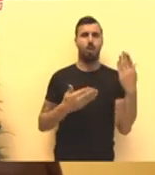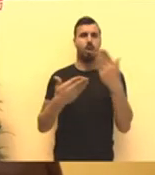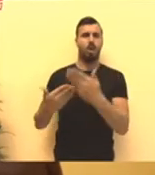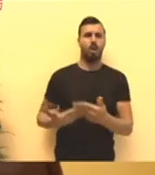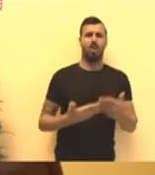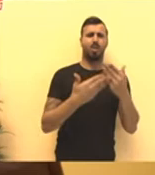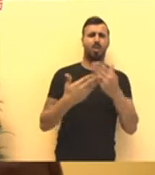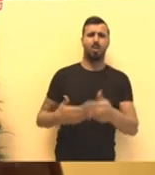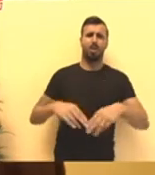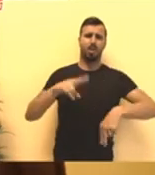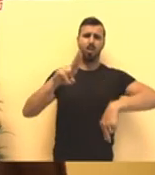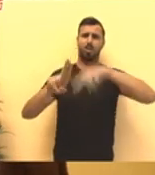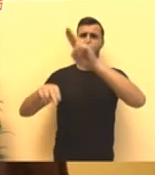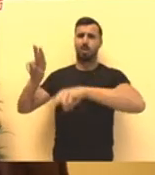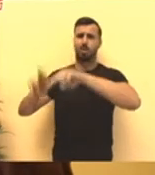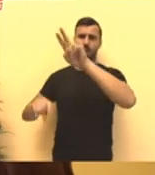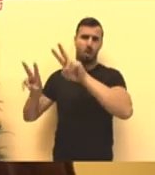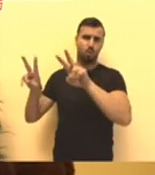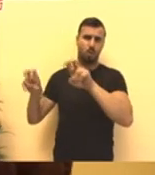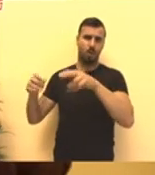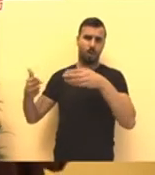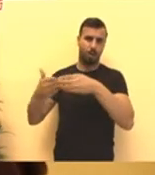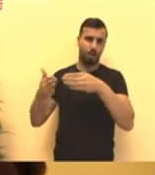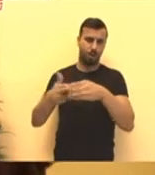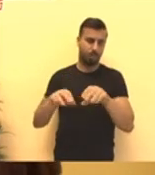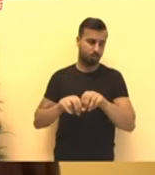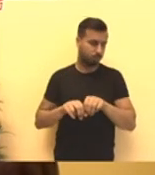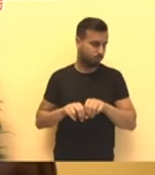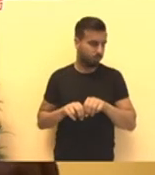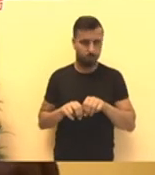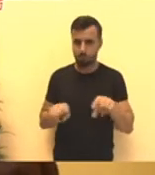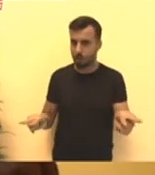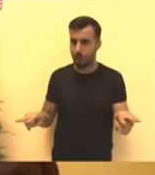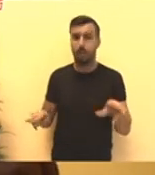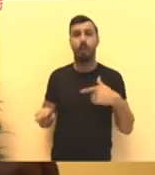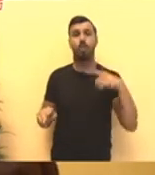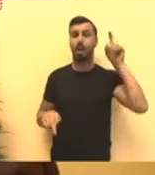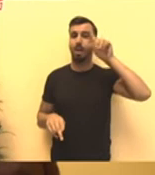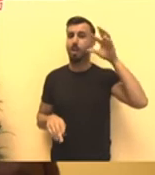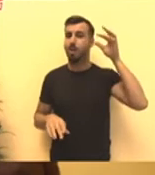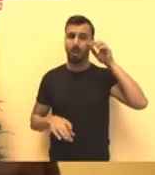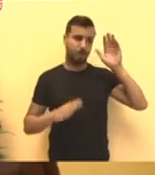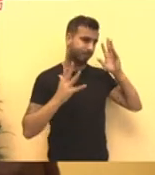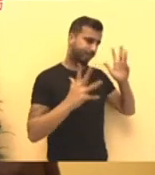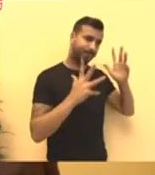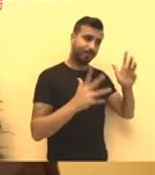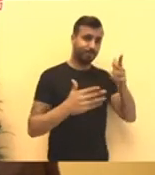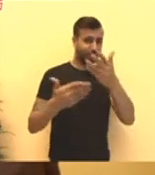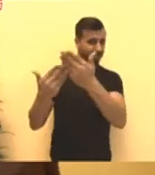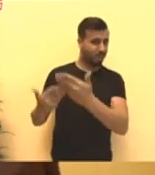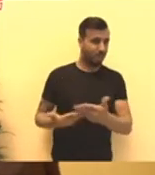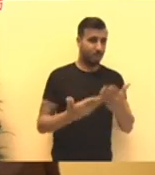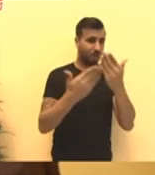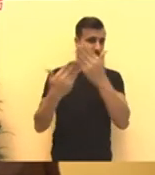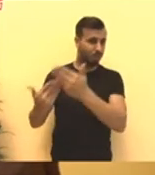muchas barreras. Una profesora le dijo a mi madre que por qué no me cambiaba de colegio, me llevaba a San Juan de